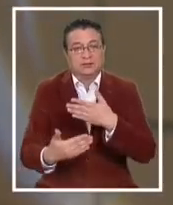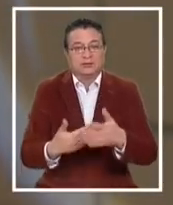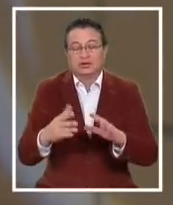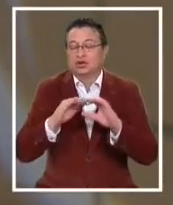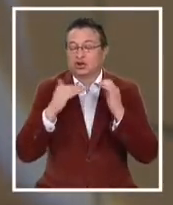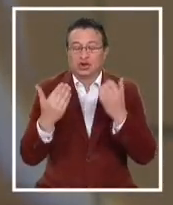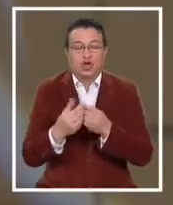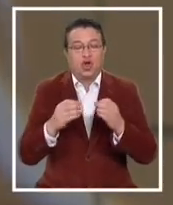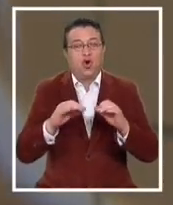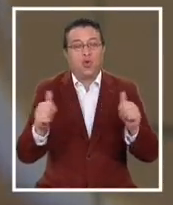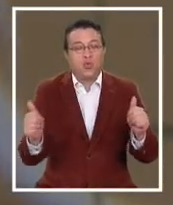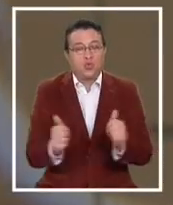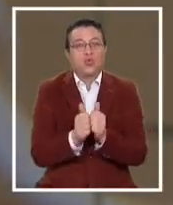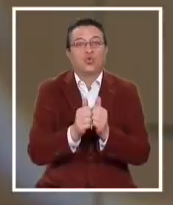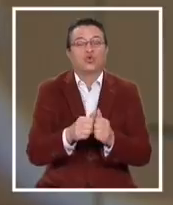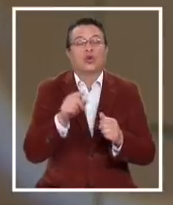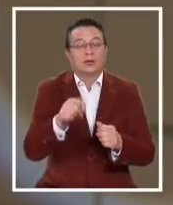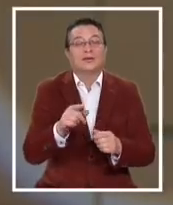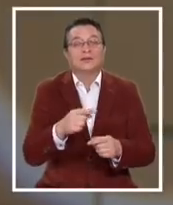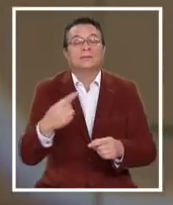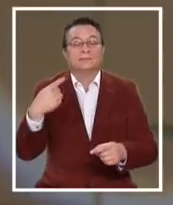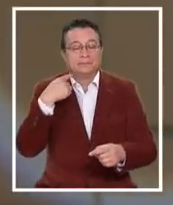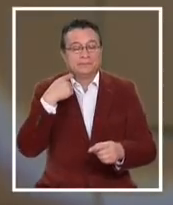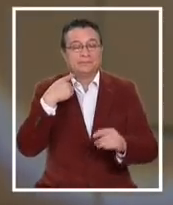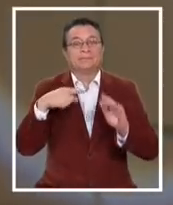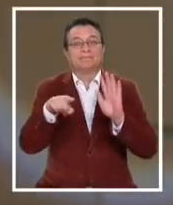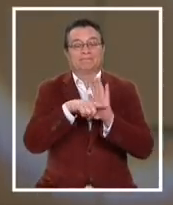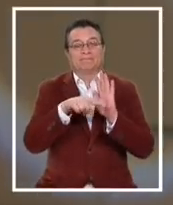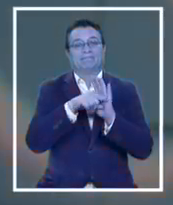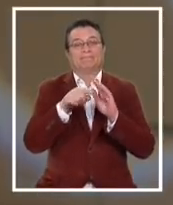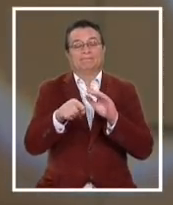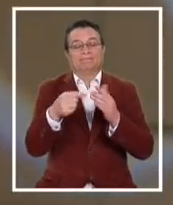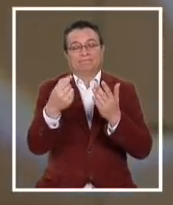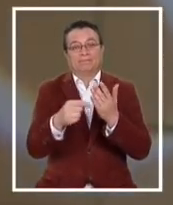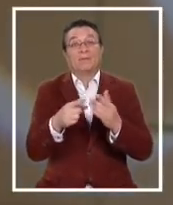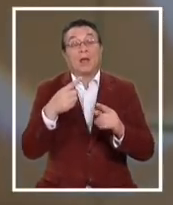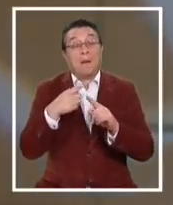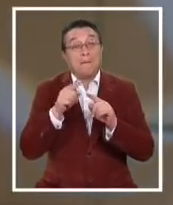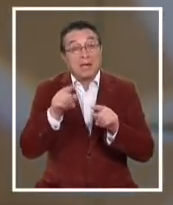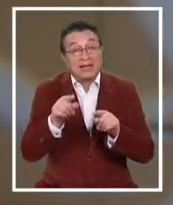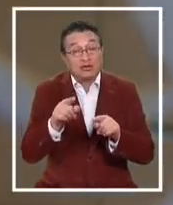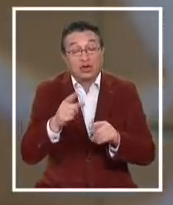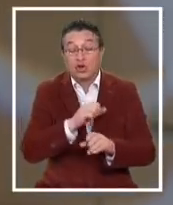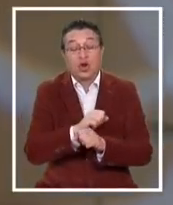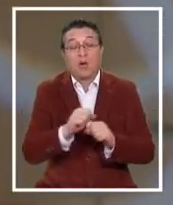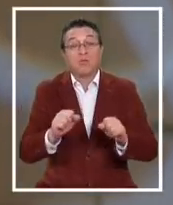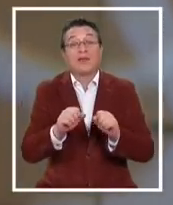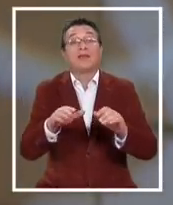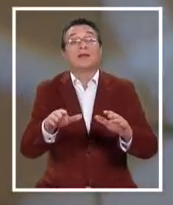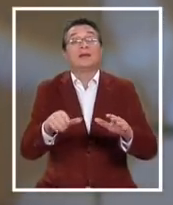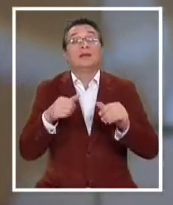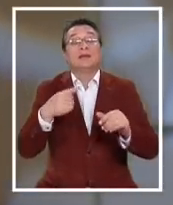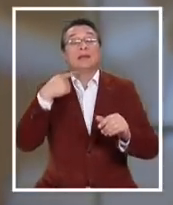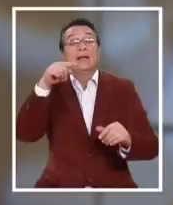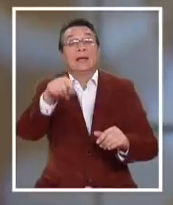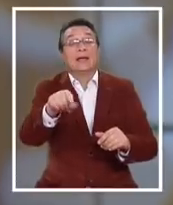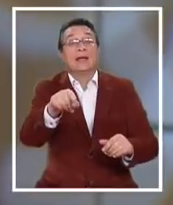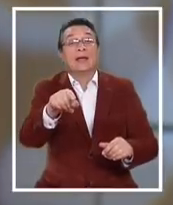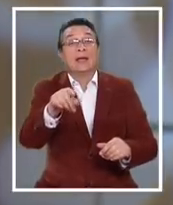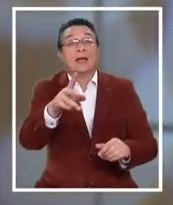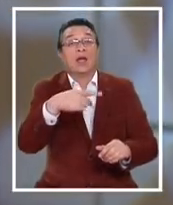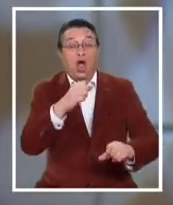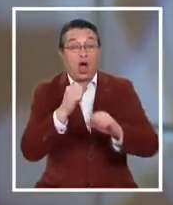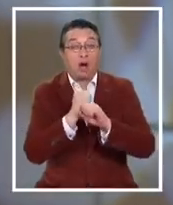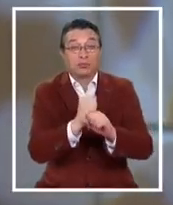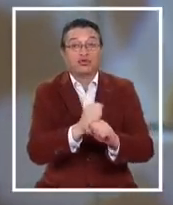si no, no vamos a salir todos juntos, eso termina afectando el resultado. Pero eso no puede inhibir a una oposición respecto de su